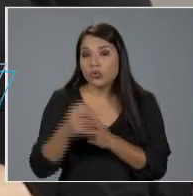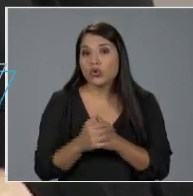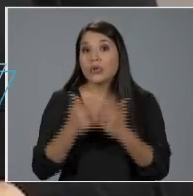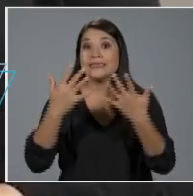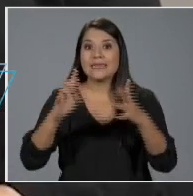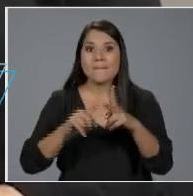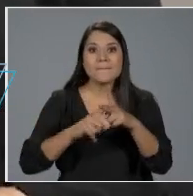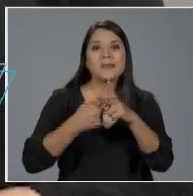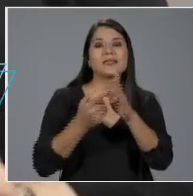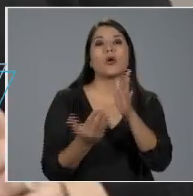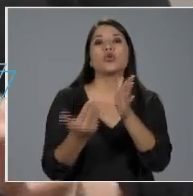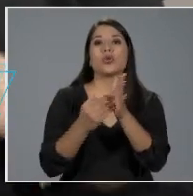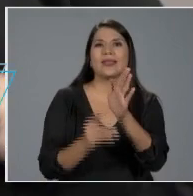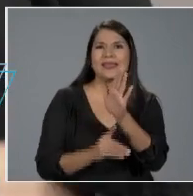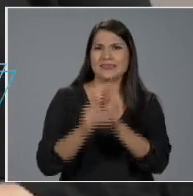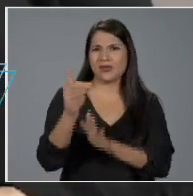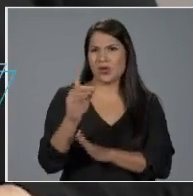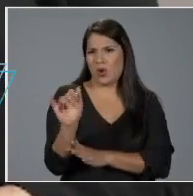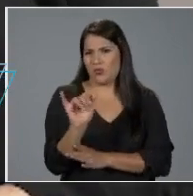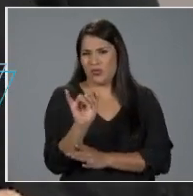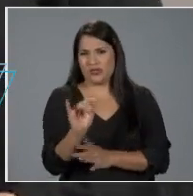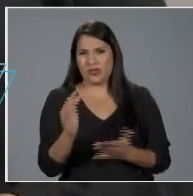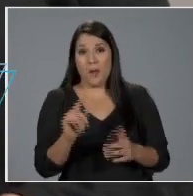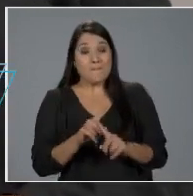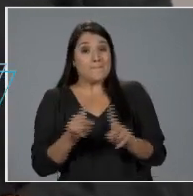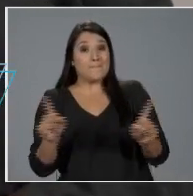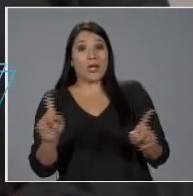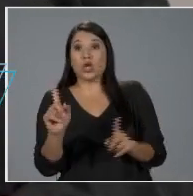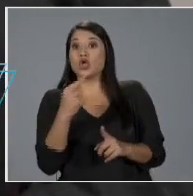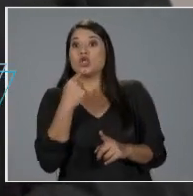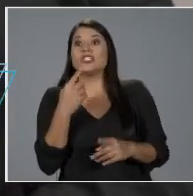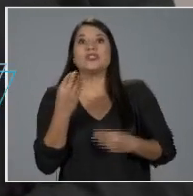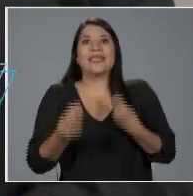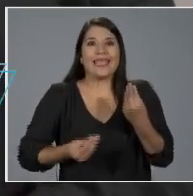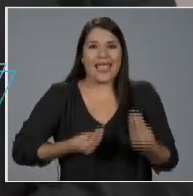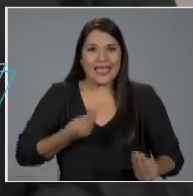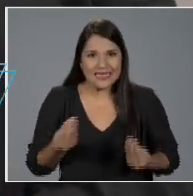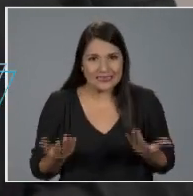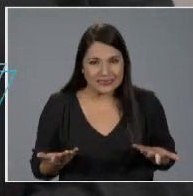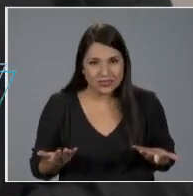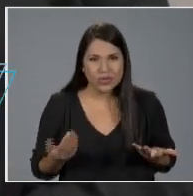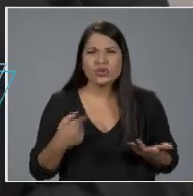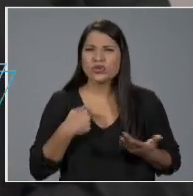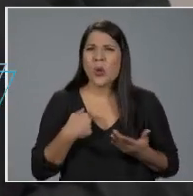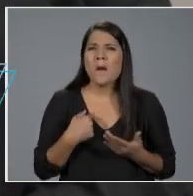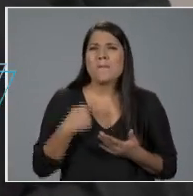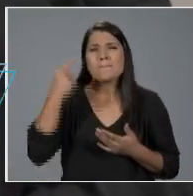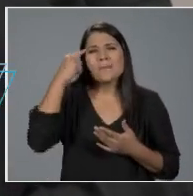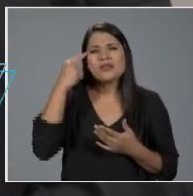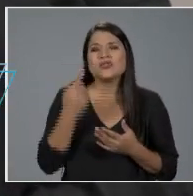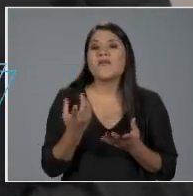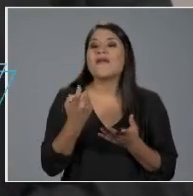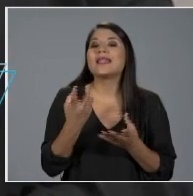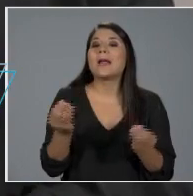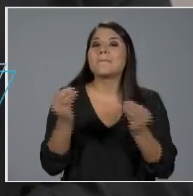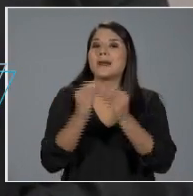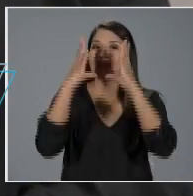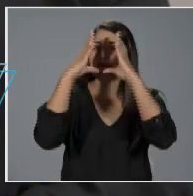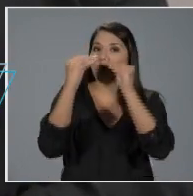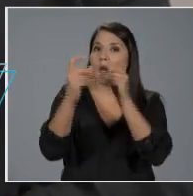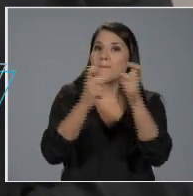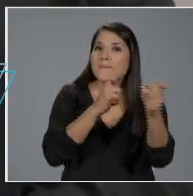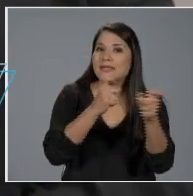retomado el desarrollo, como si esto, ¿verdad? Pero no dice exactamente qué. Yo siento que hay más datos administrativos